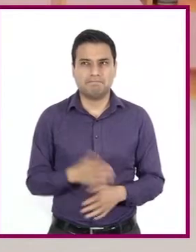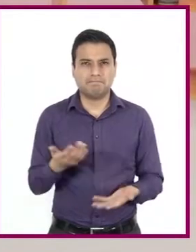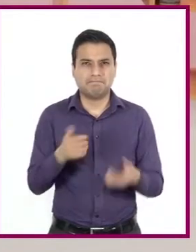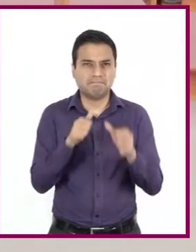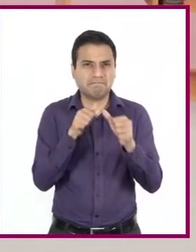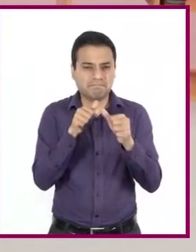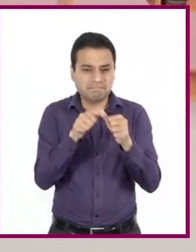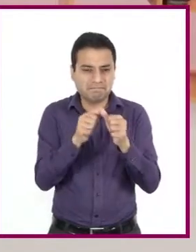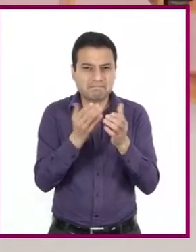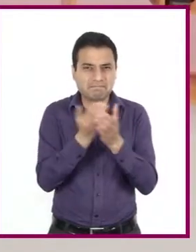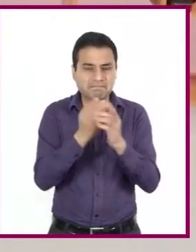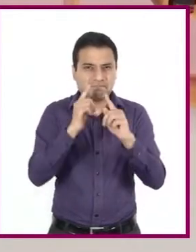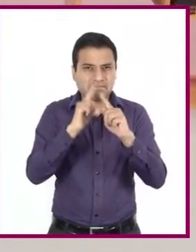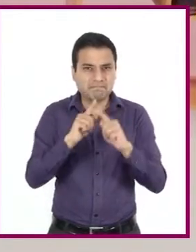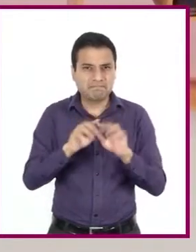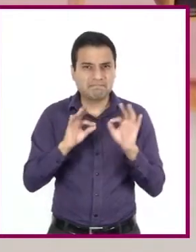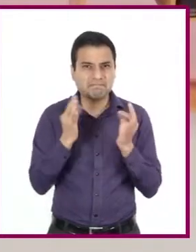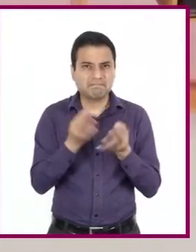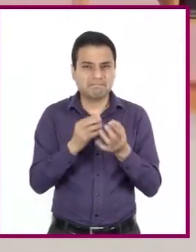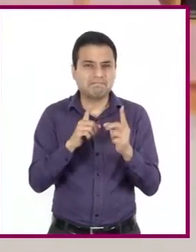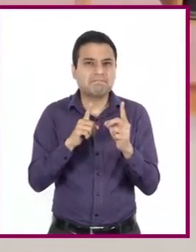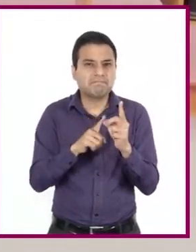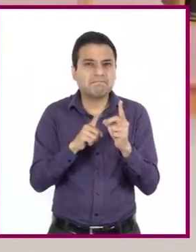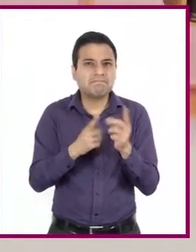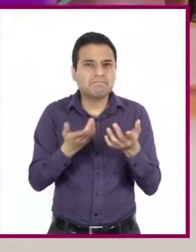tipos de letra? Pongan atención.